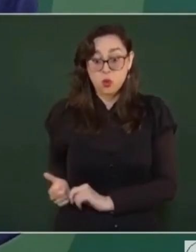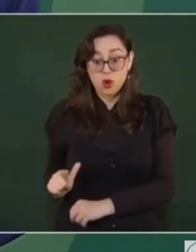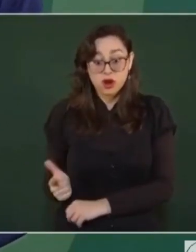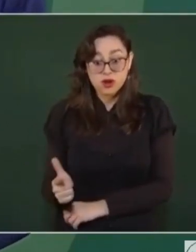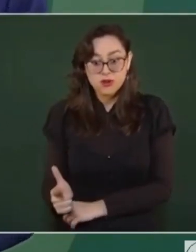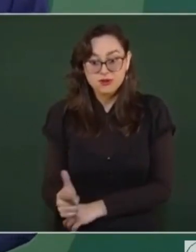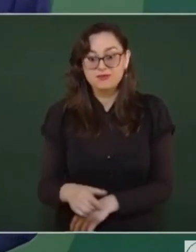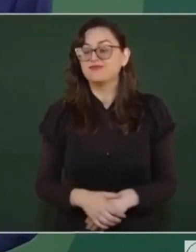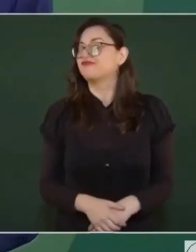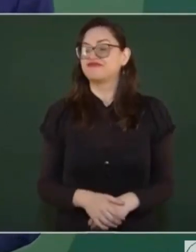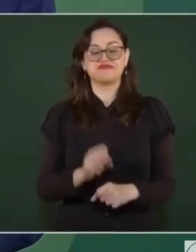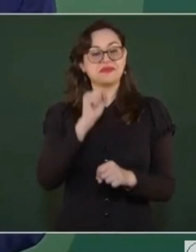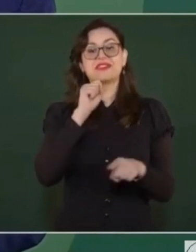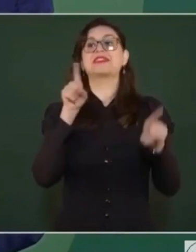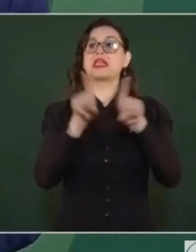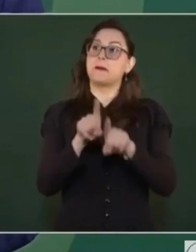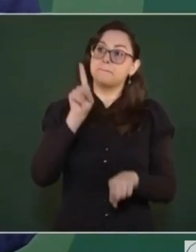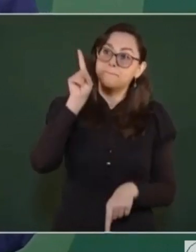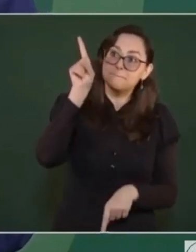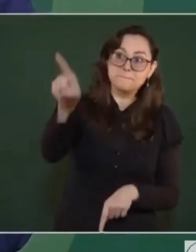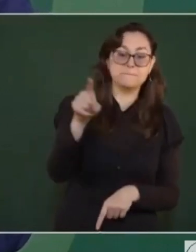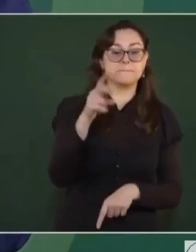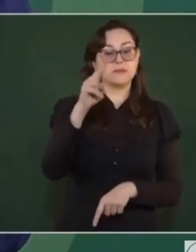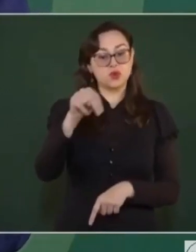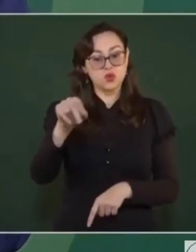Natividad González Parás, que era gobernador,